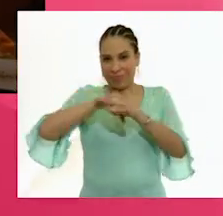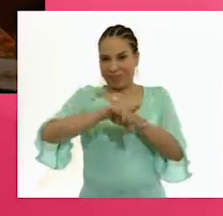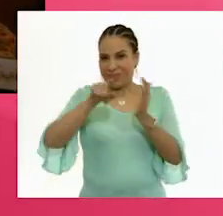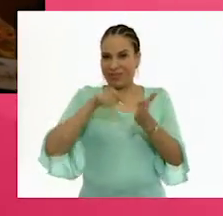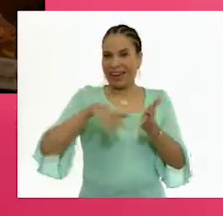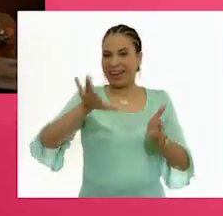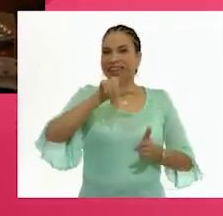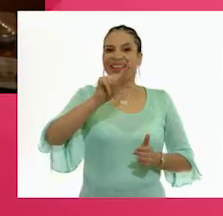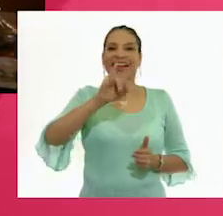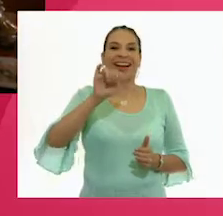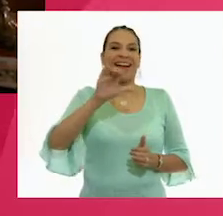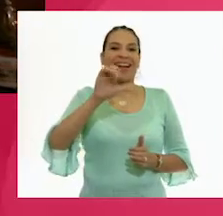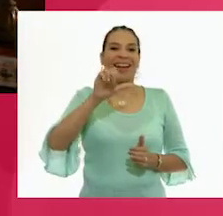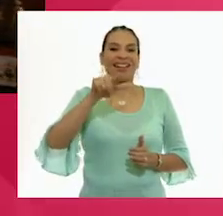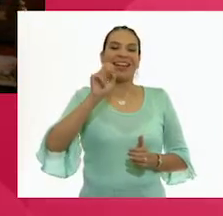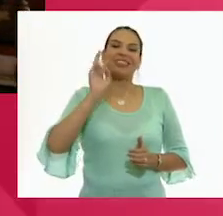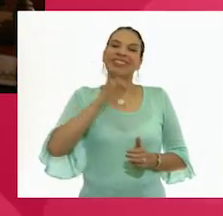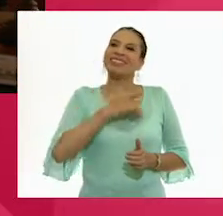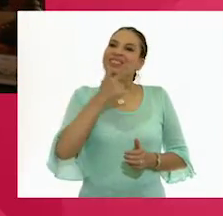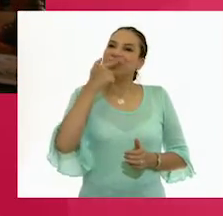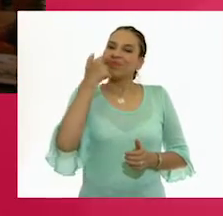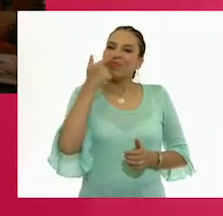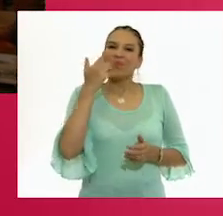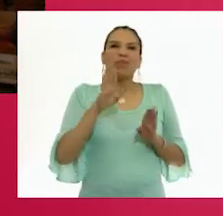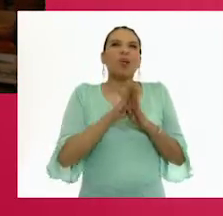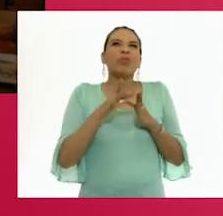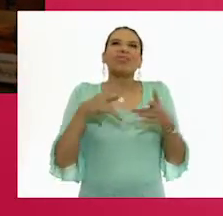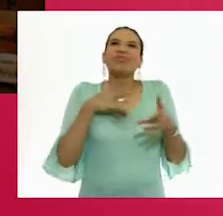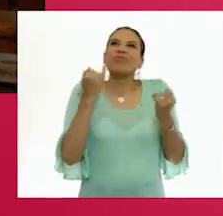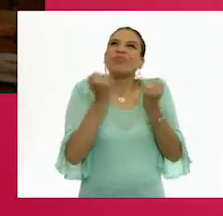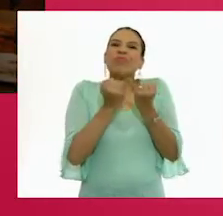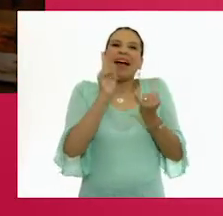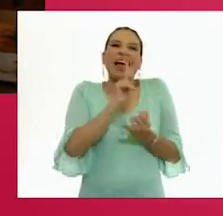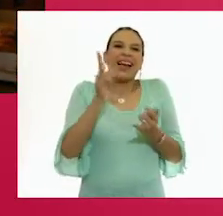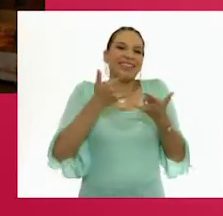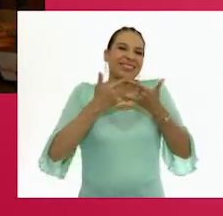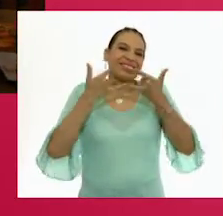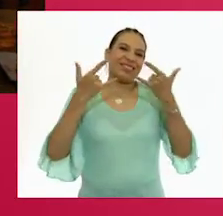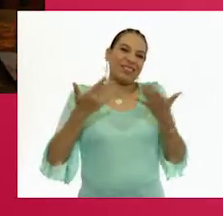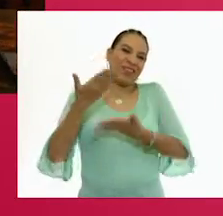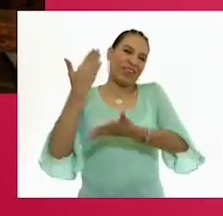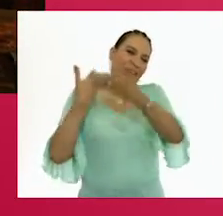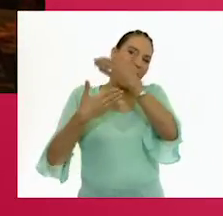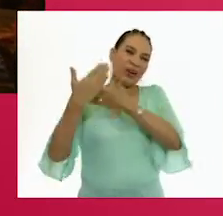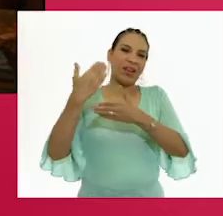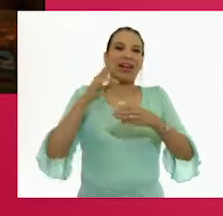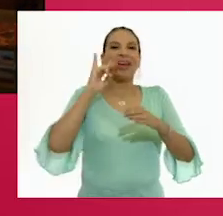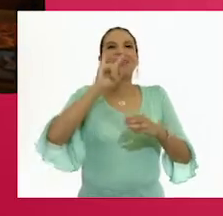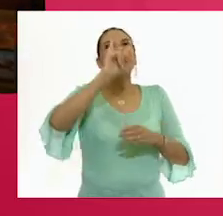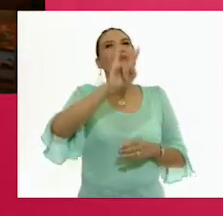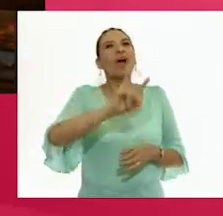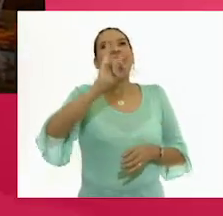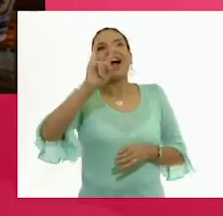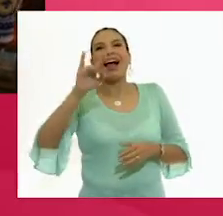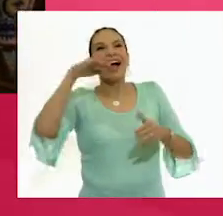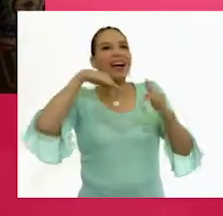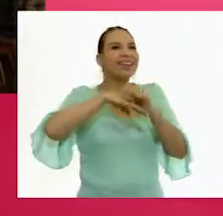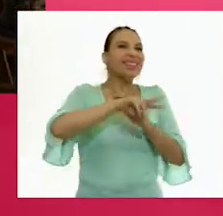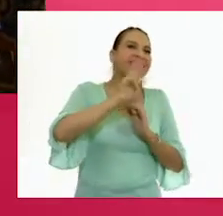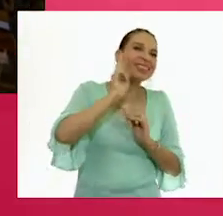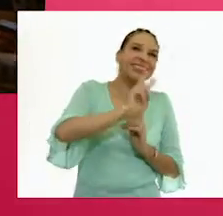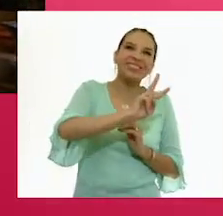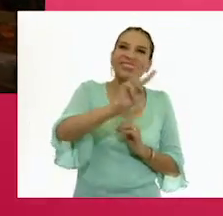Tecajete, se respira el peso de la historia. En los cuadros que decoran sus interiores y en